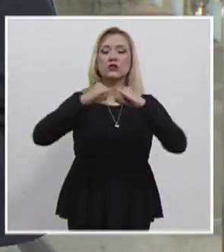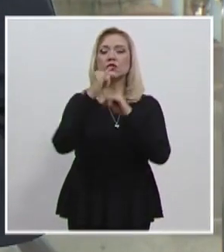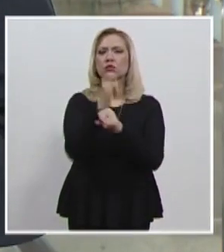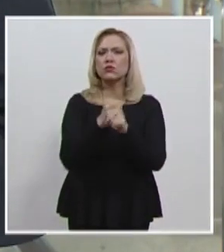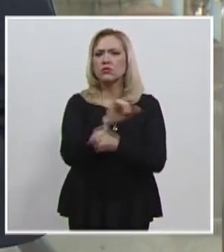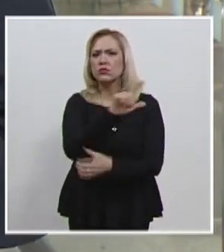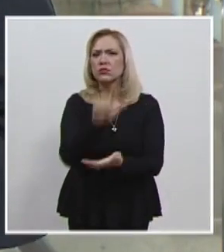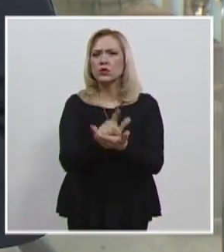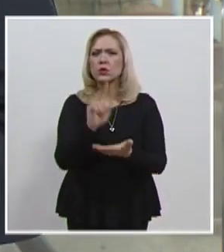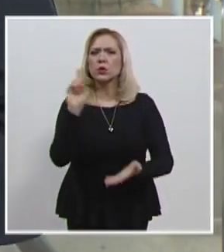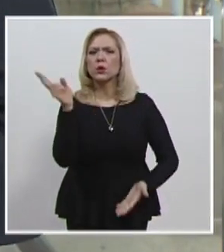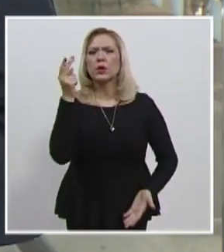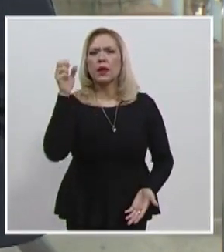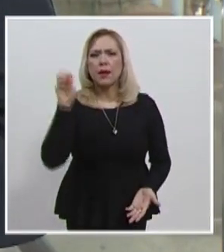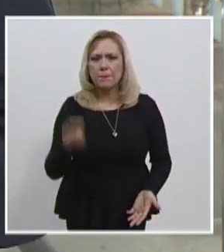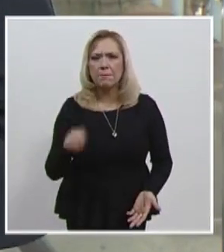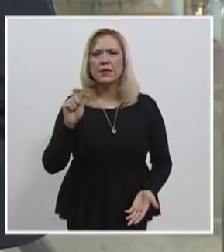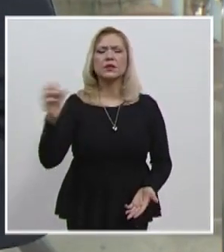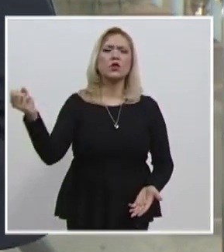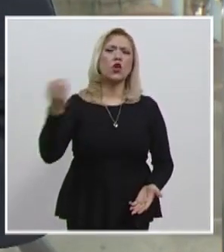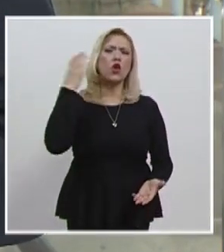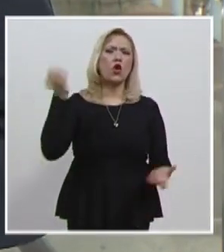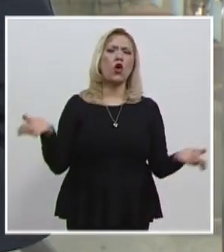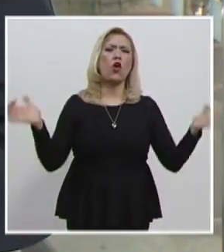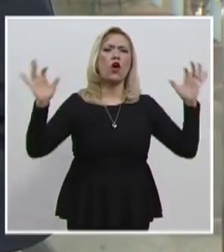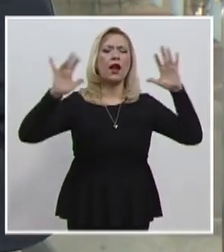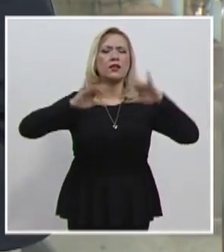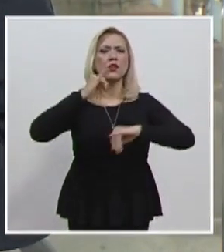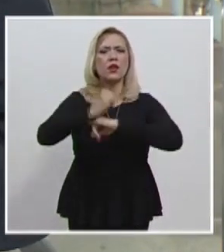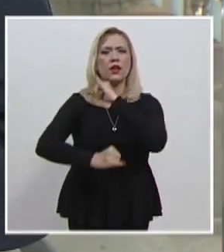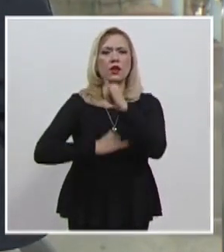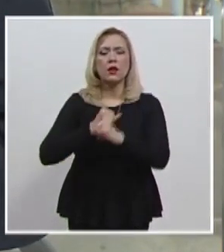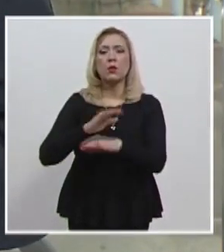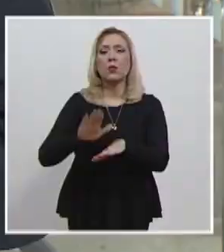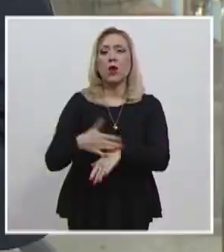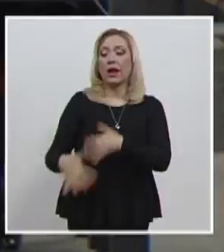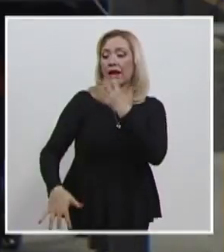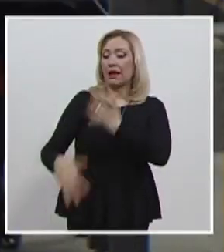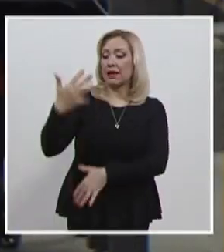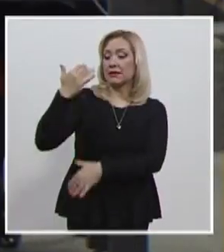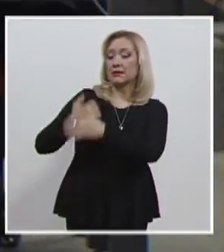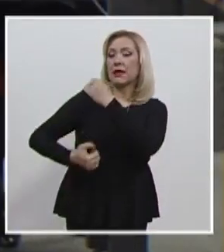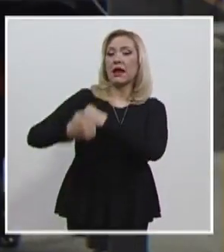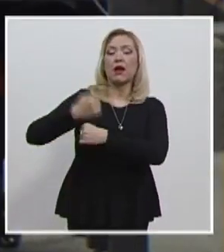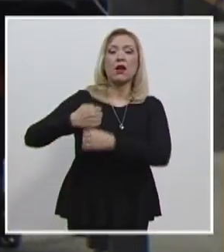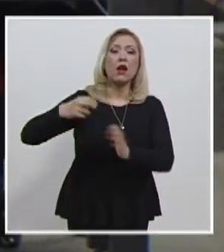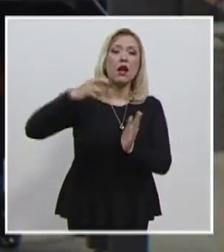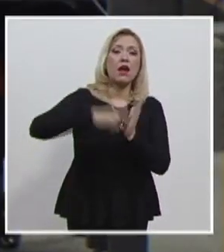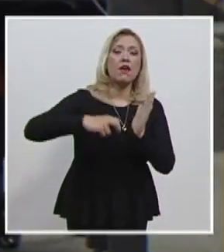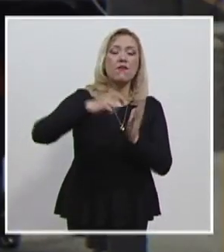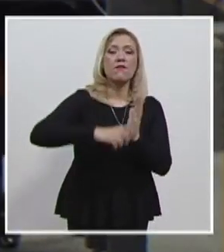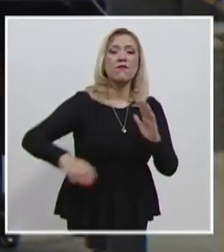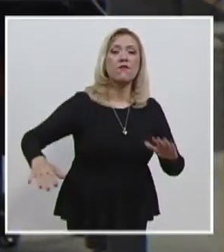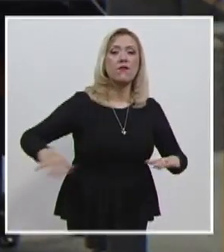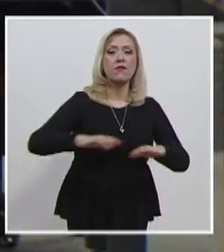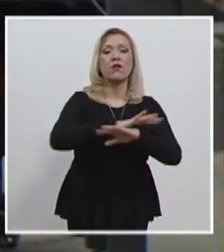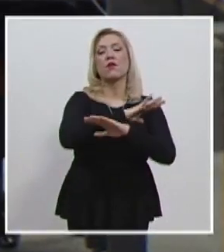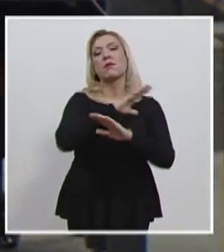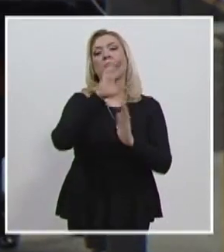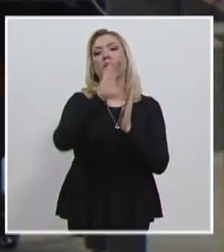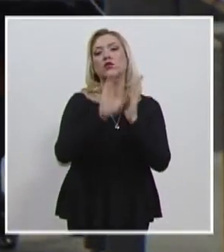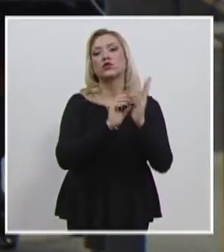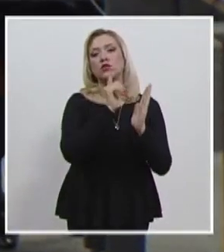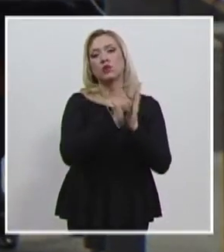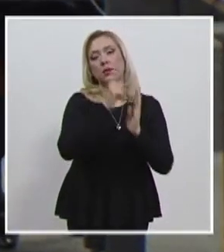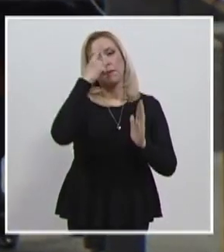UNAM donde se lleva a cabo el congreso internacional a 15 años de la Reforma constitucional de 2008 avances y desafíos